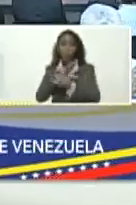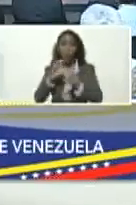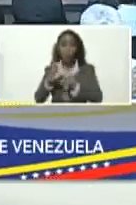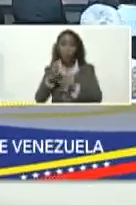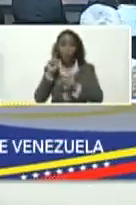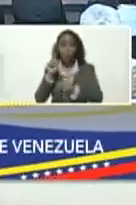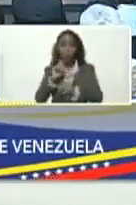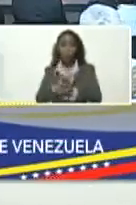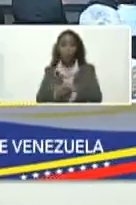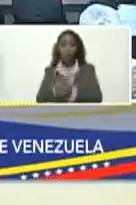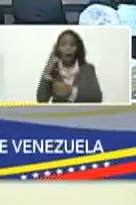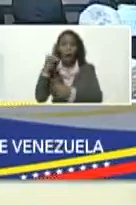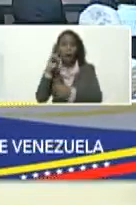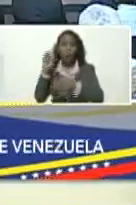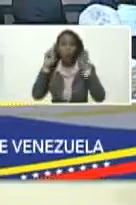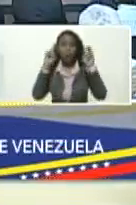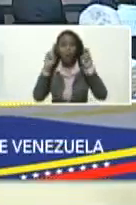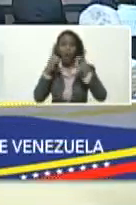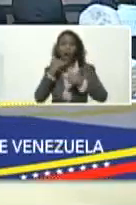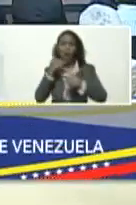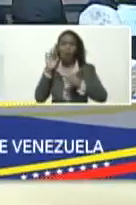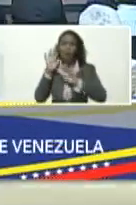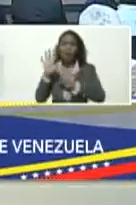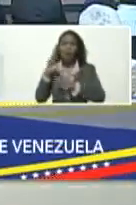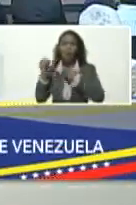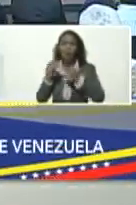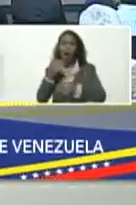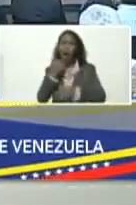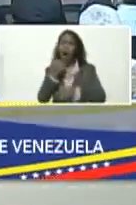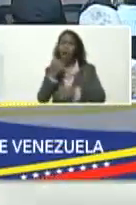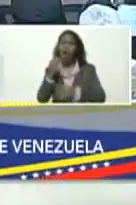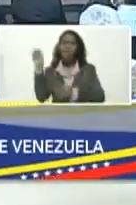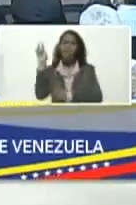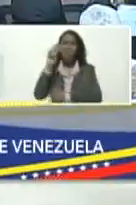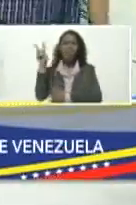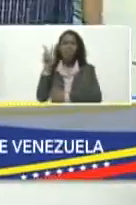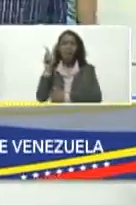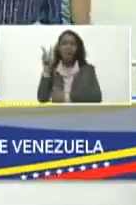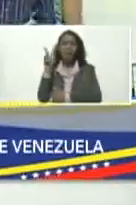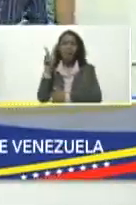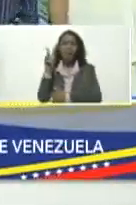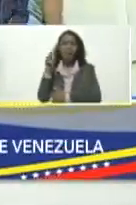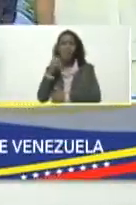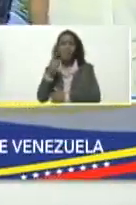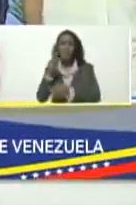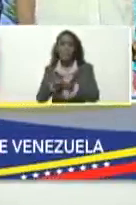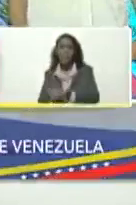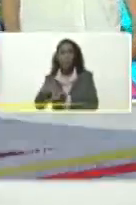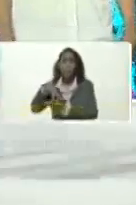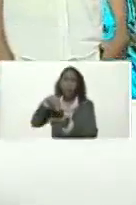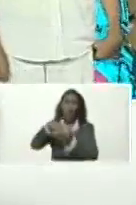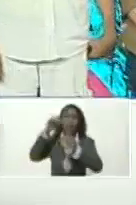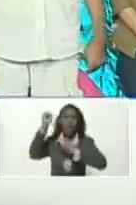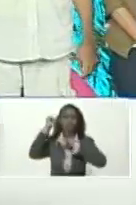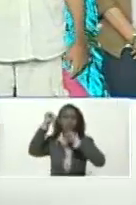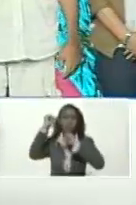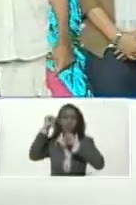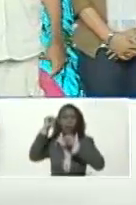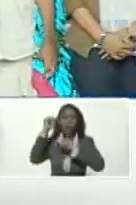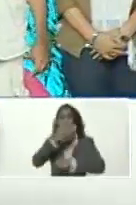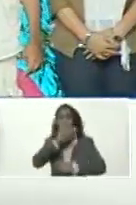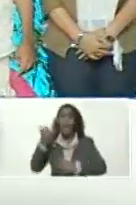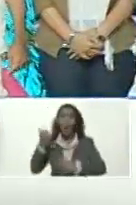tenían una consigna, creo que era algo así. Alguien gritaba Venezuela y los muchachos se levantaban con sus instrumentos. El